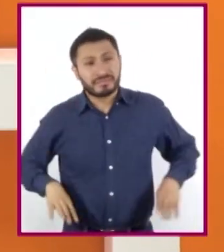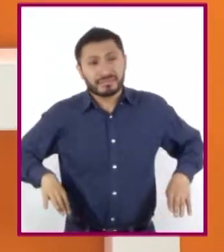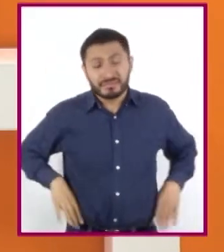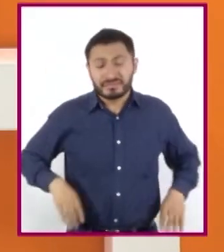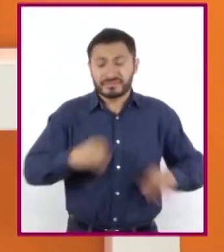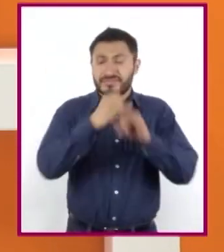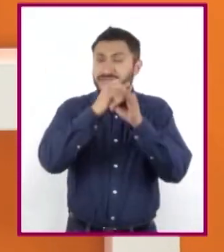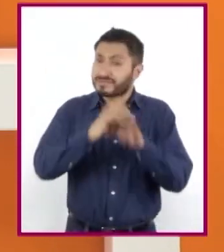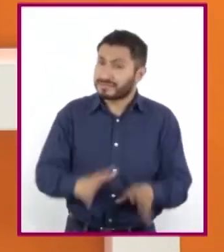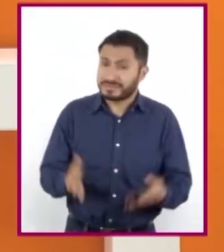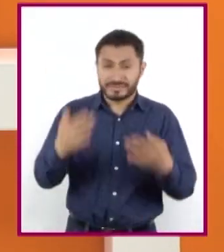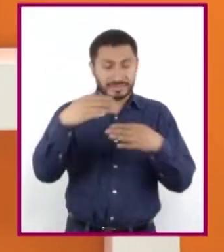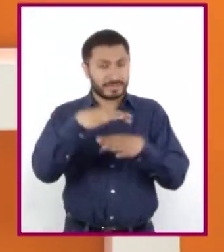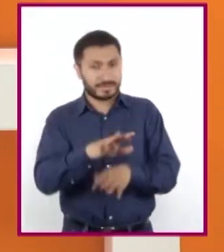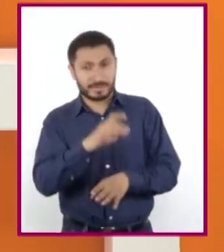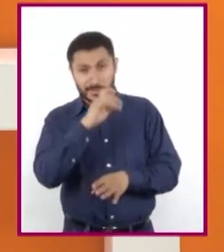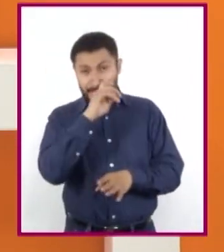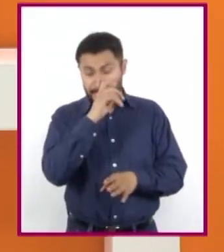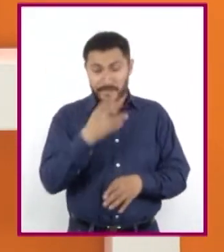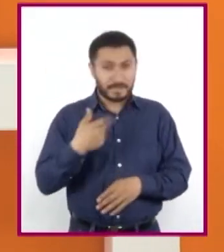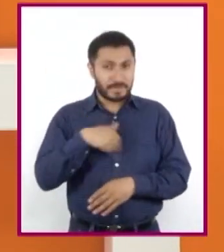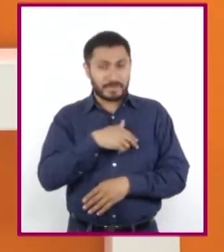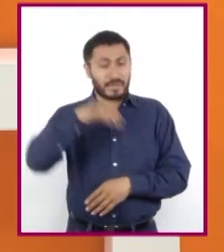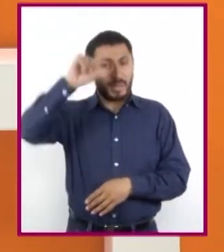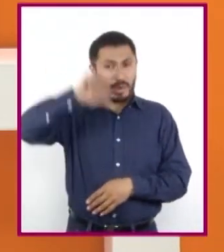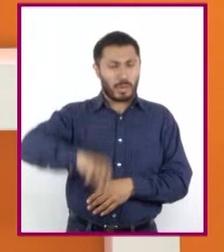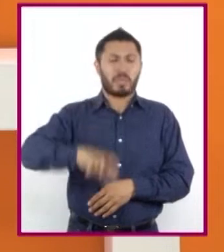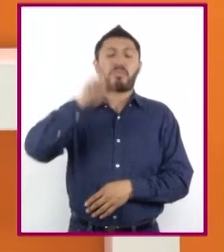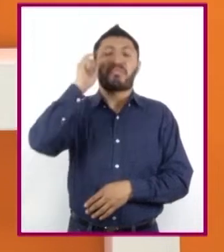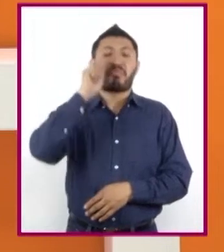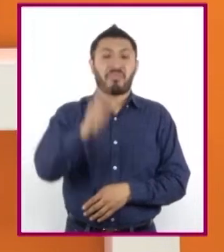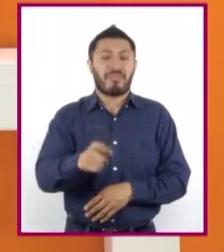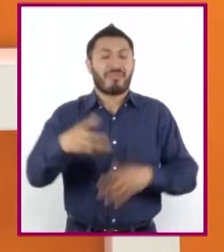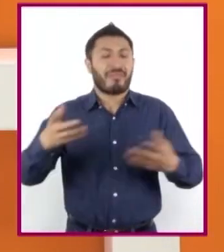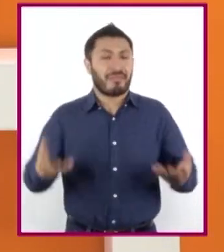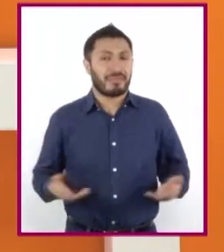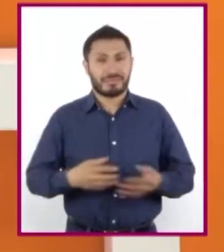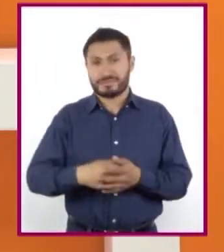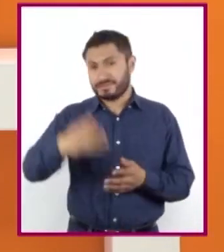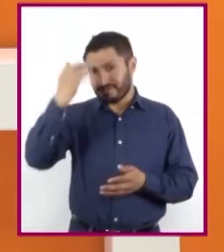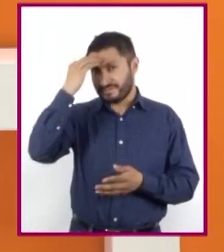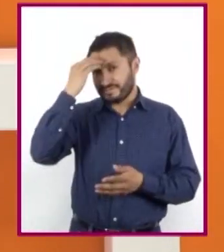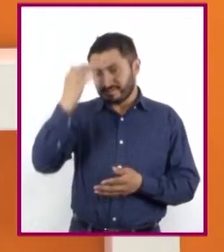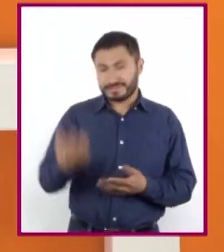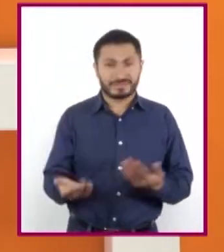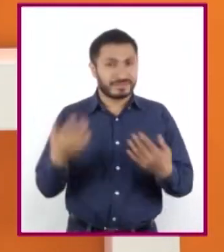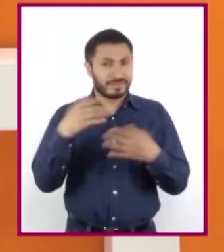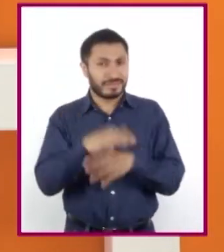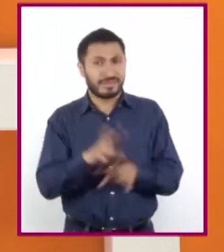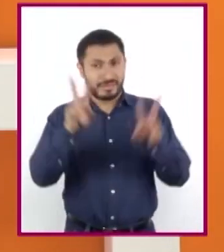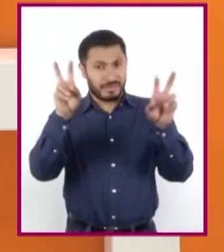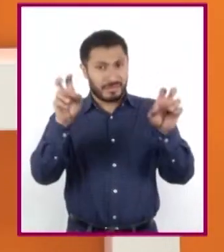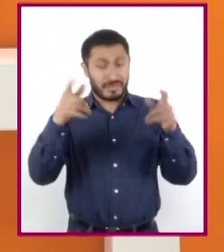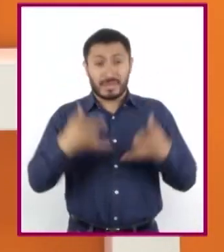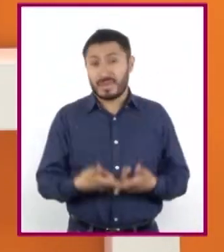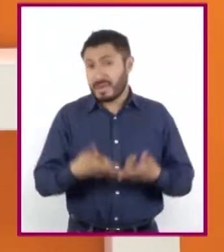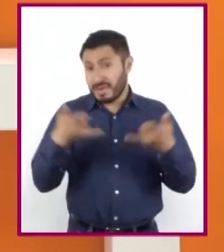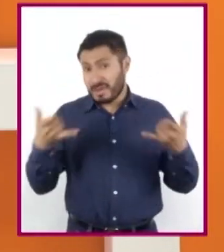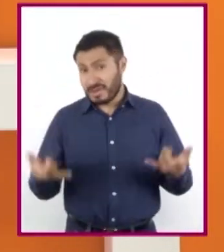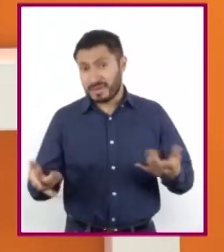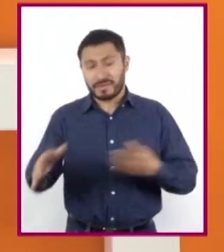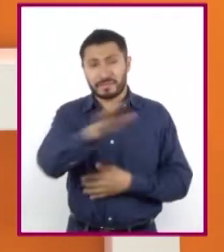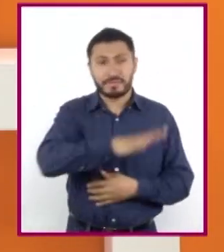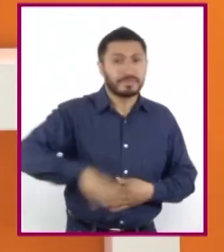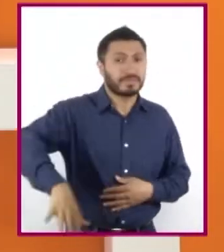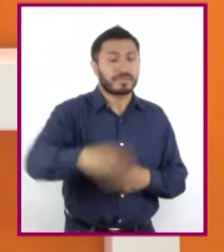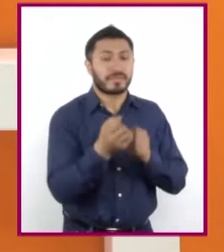información acerca de lo que somos hoy en día. Para conocer el papel de la historia en nuestra sociedad,